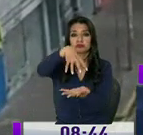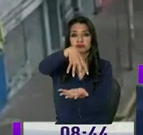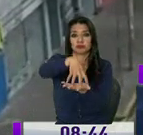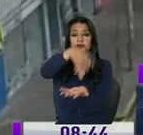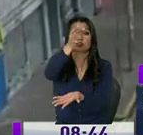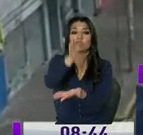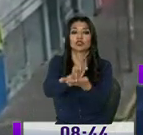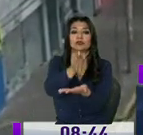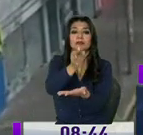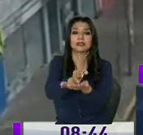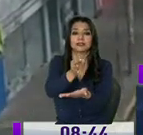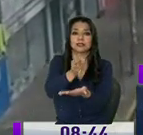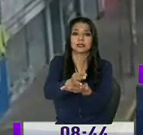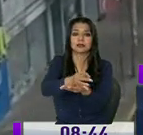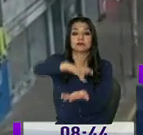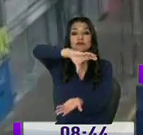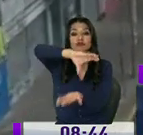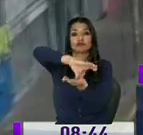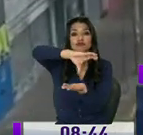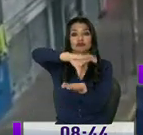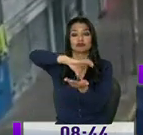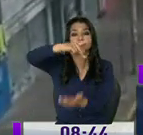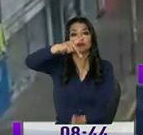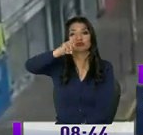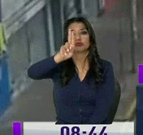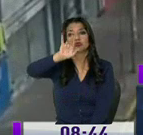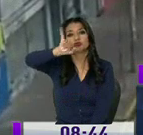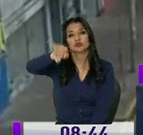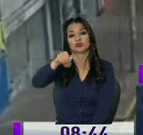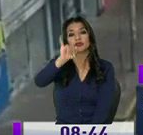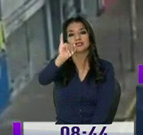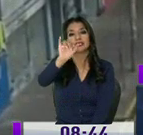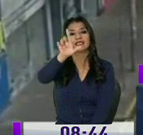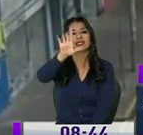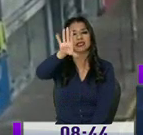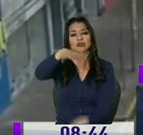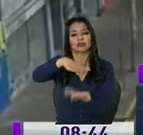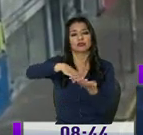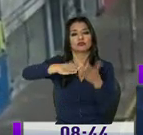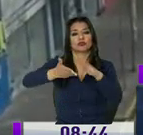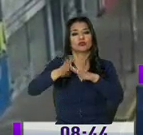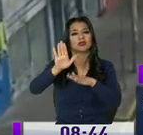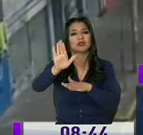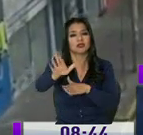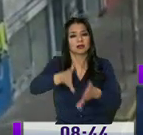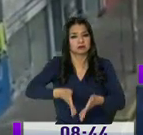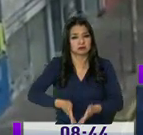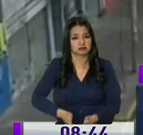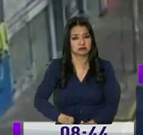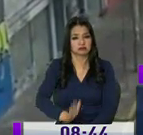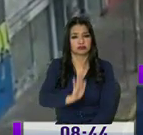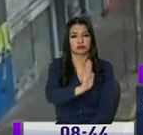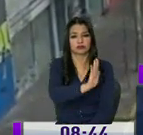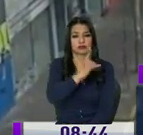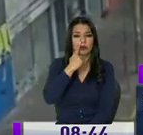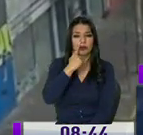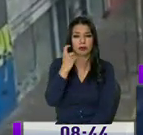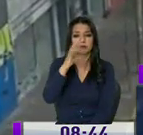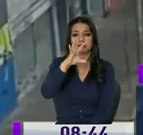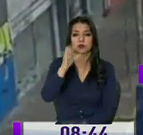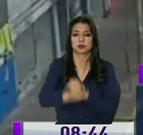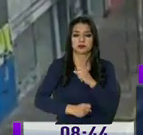Cotopaxi, específicamente al cantón Pujilí, a una de las comunidades de donde era oriundo el hombre de 50 años